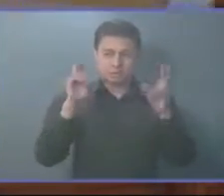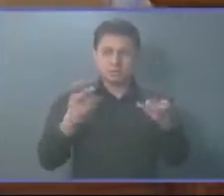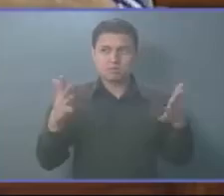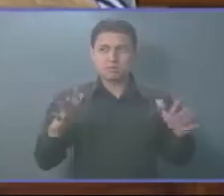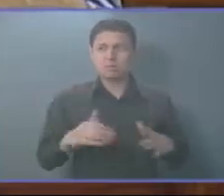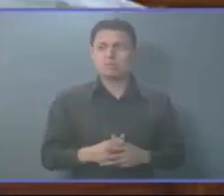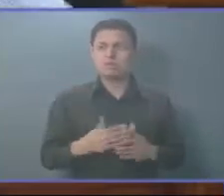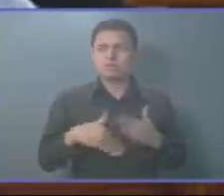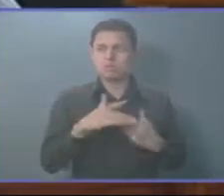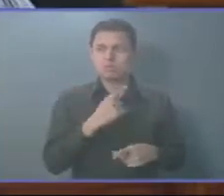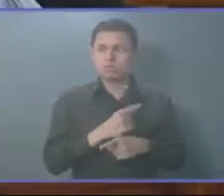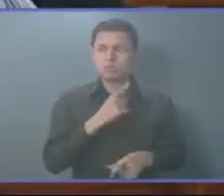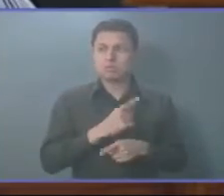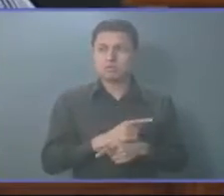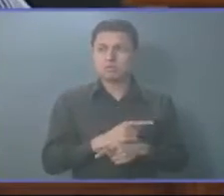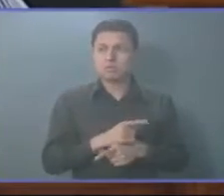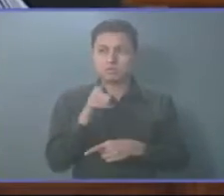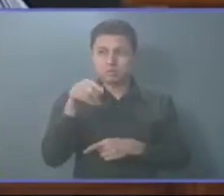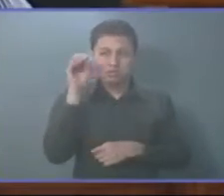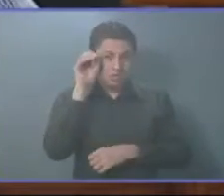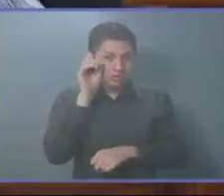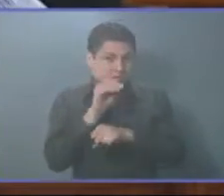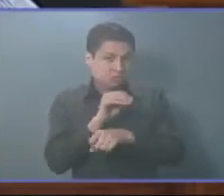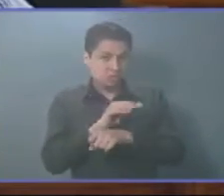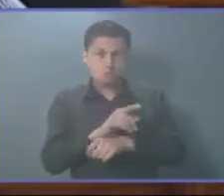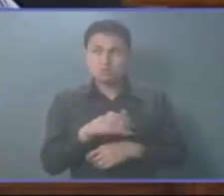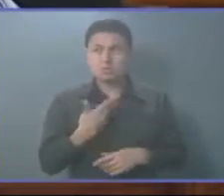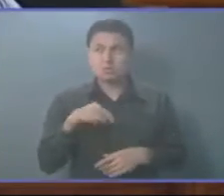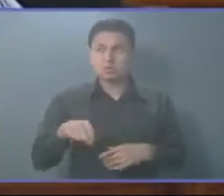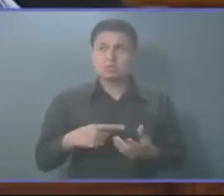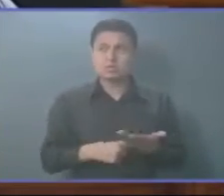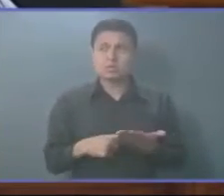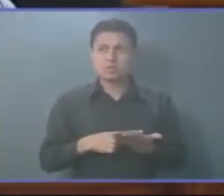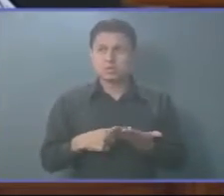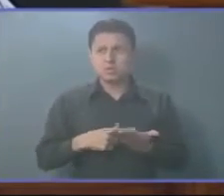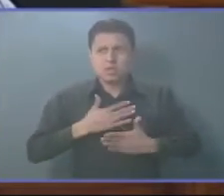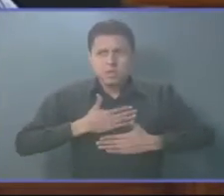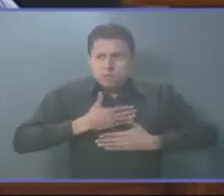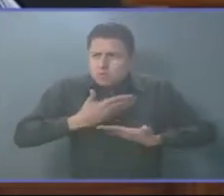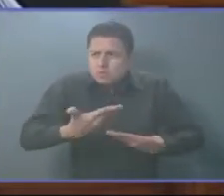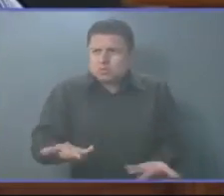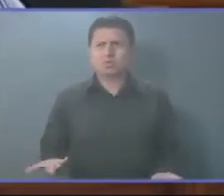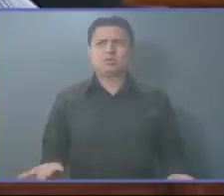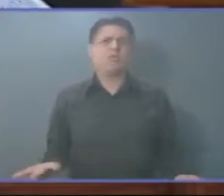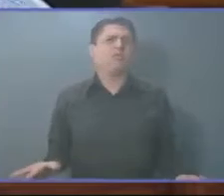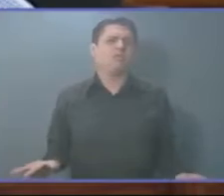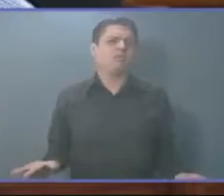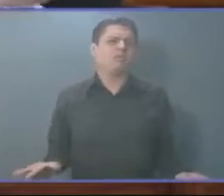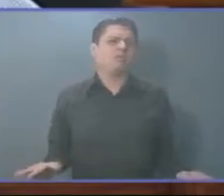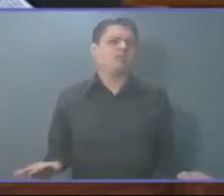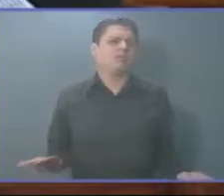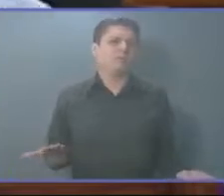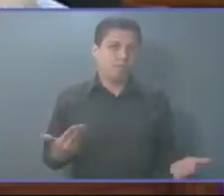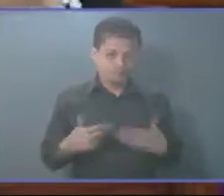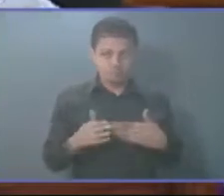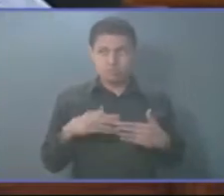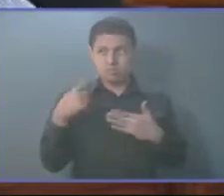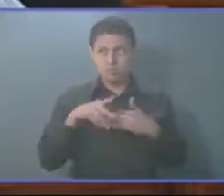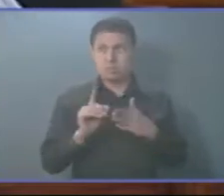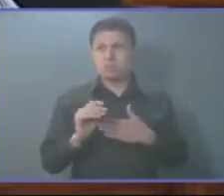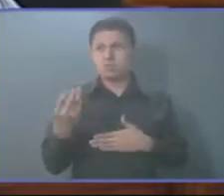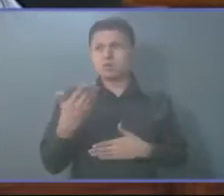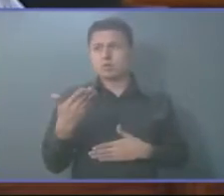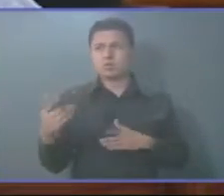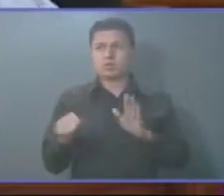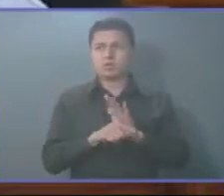Lo más conveniente sería que la observara. Estamos en esa disposición. Y pese, como dijo un colega, a los